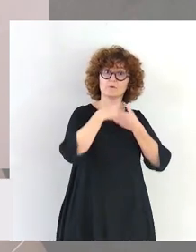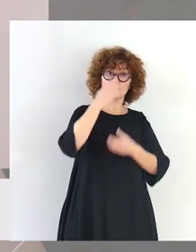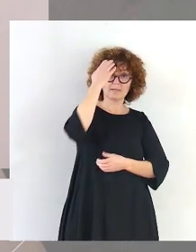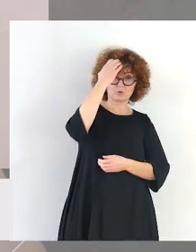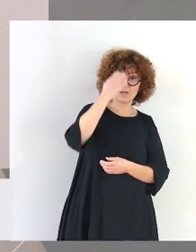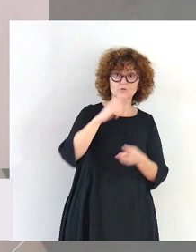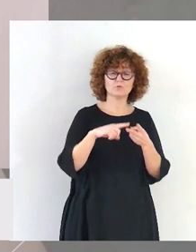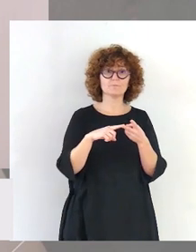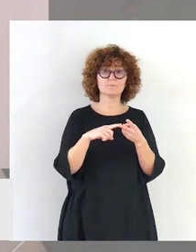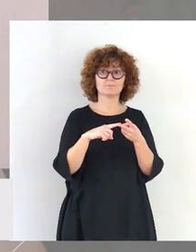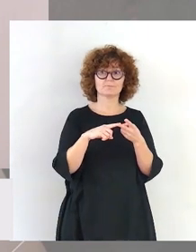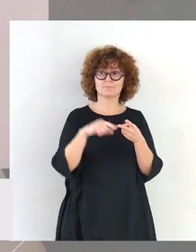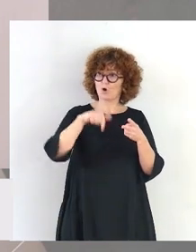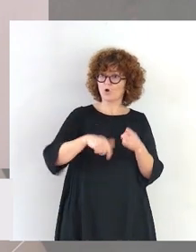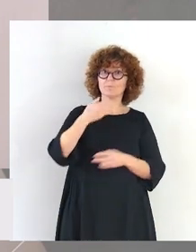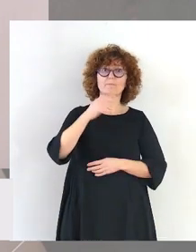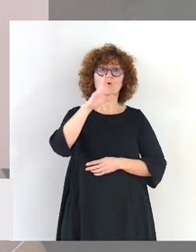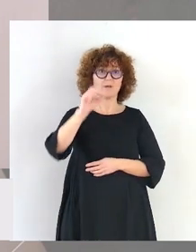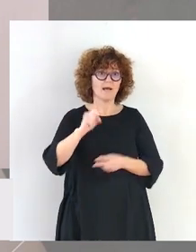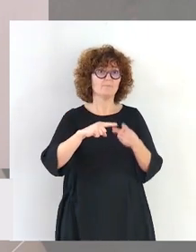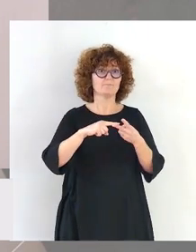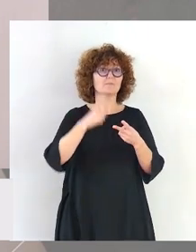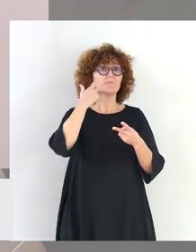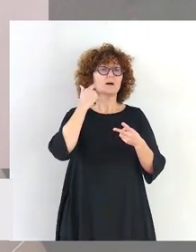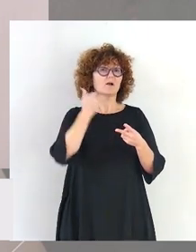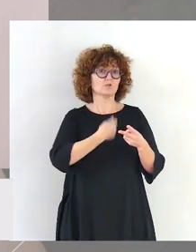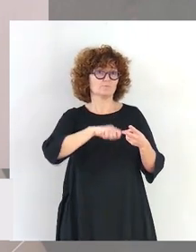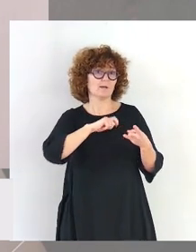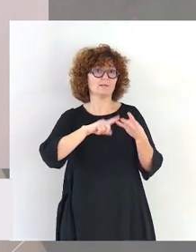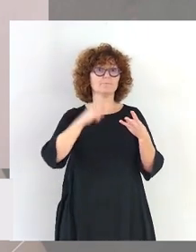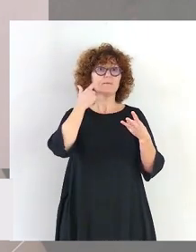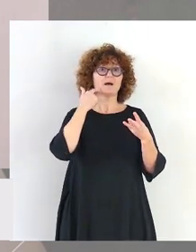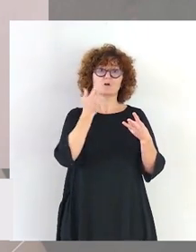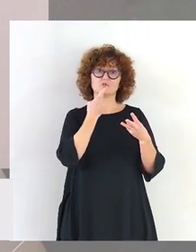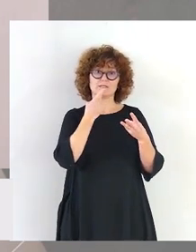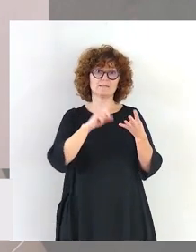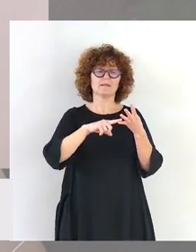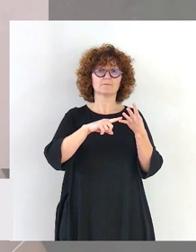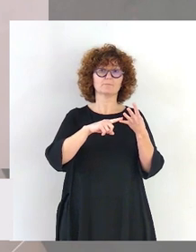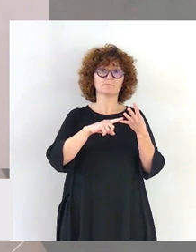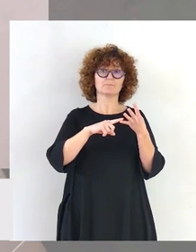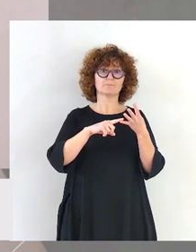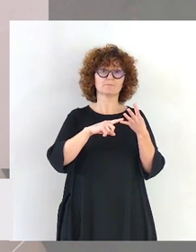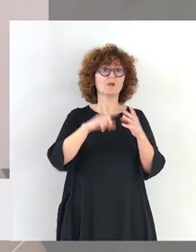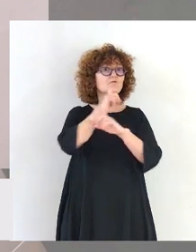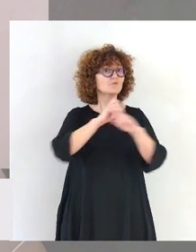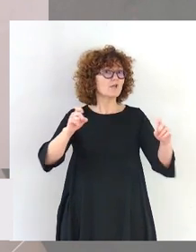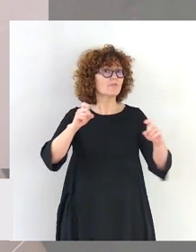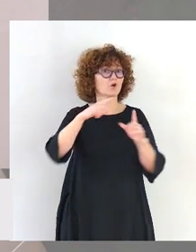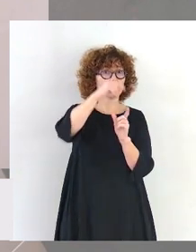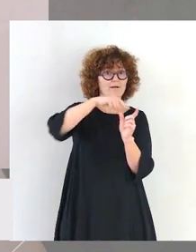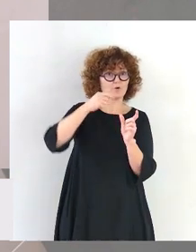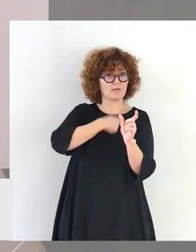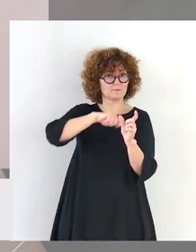patronato hoy aquí BBVA banco de España banco de Santander Banco Santander fundación iberdrola